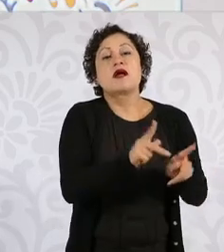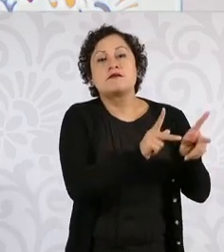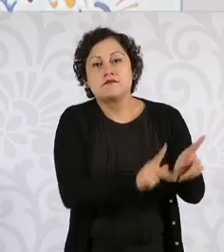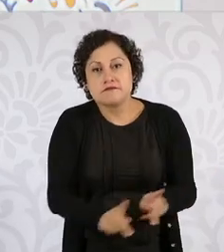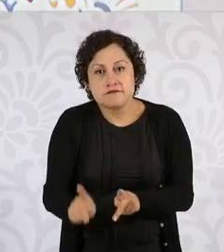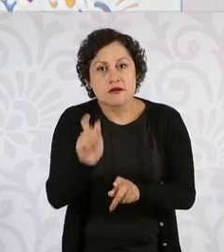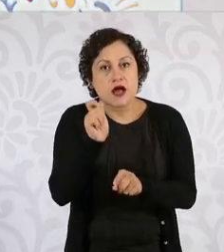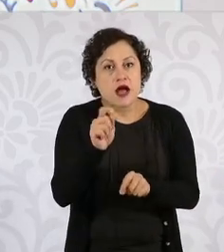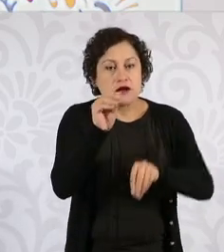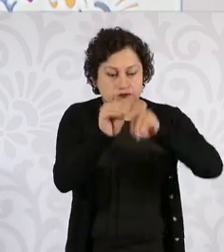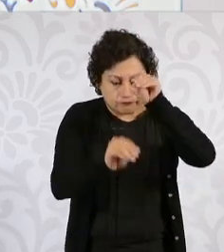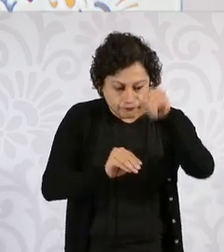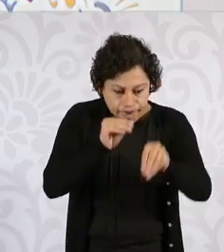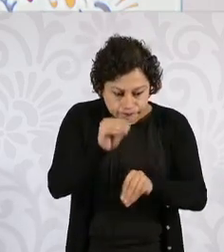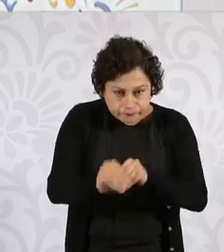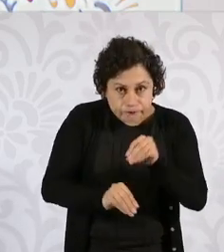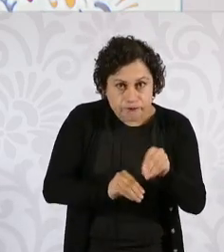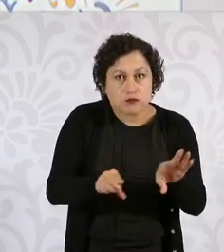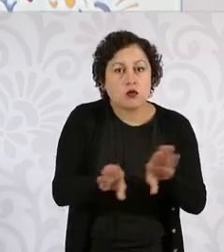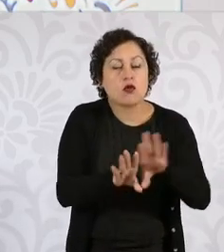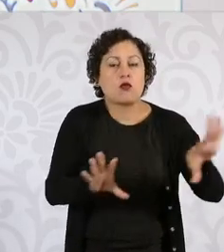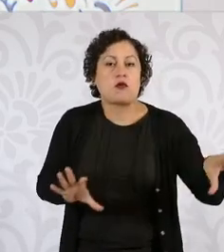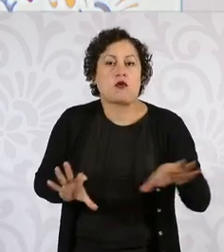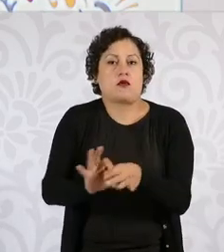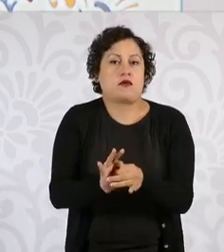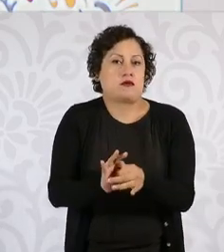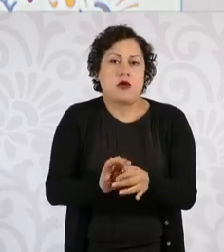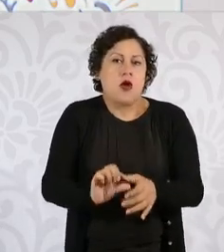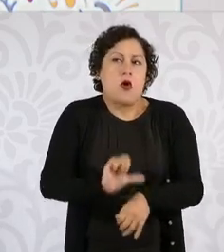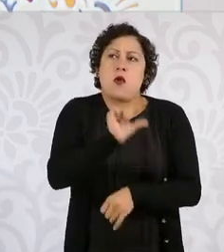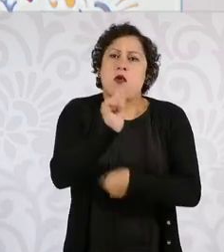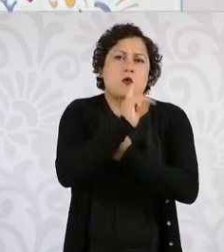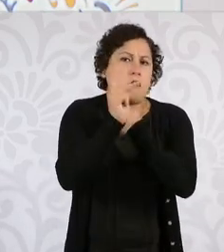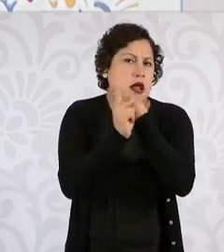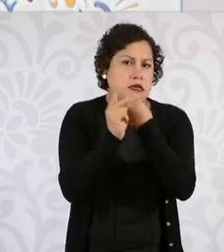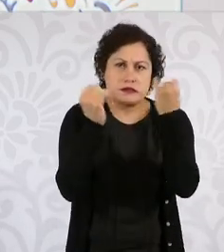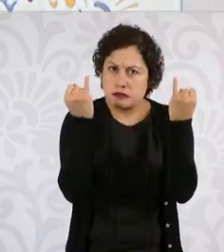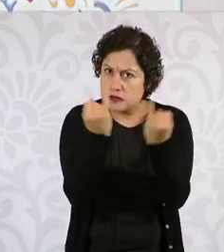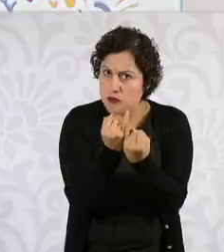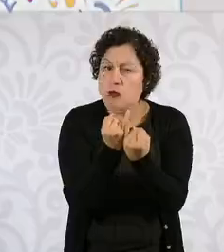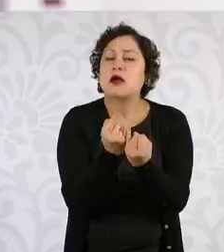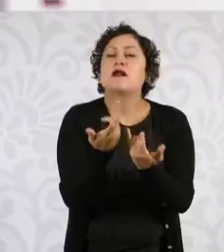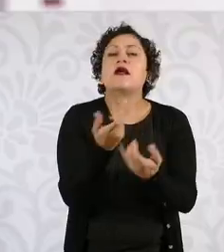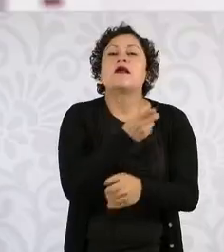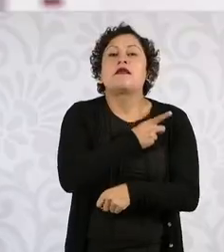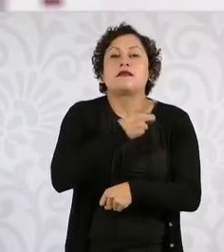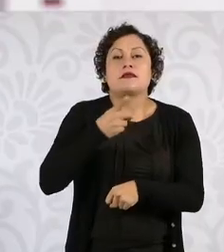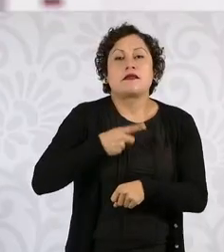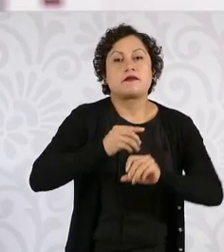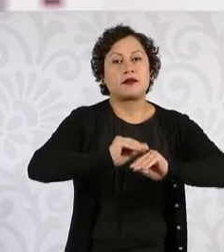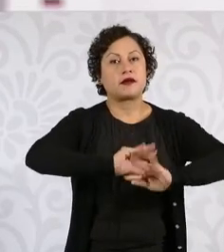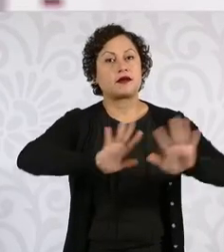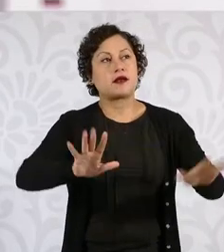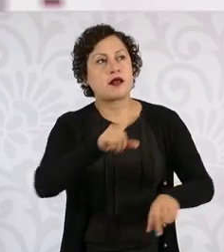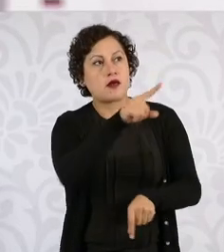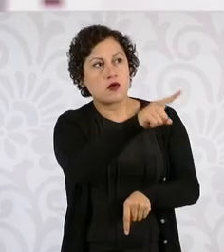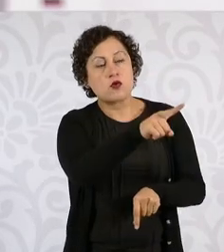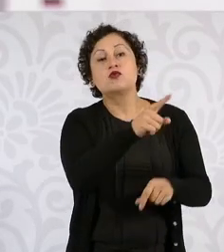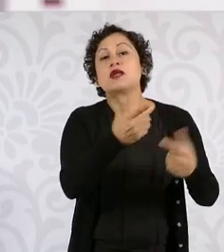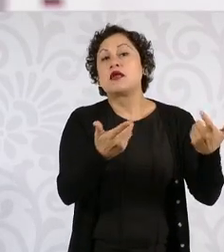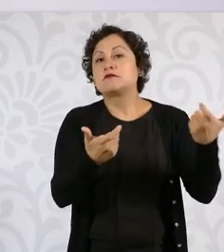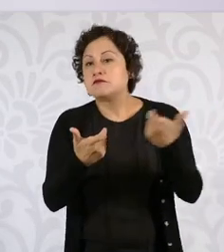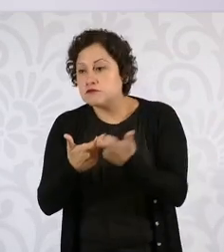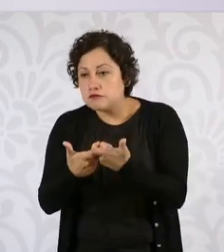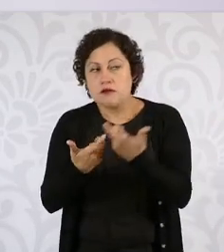país, y de la definición de reglas muy claras, cómo pueden invertir, en dónde pueden invertir y bajo